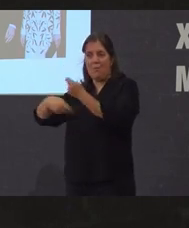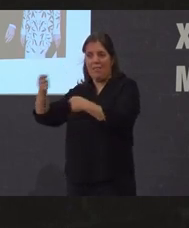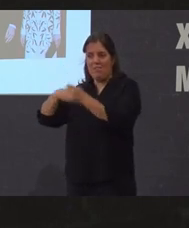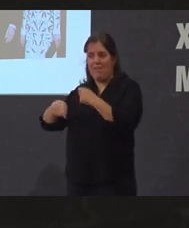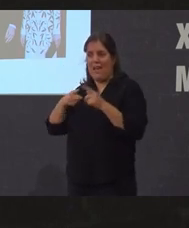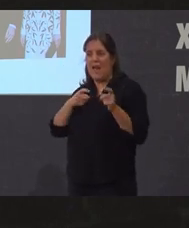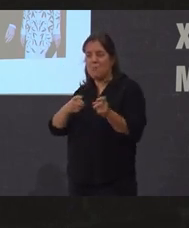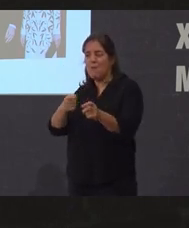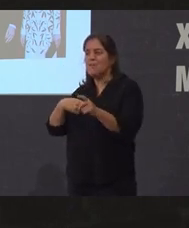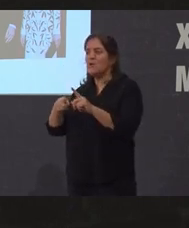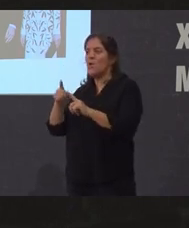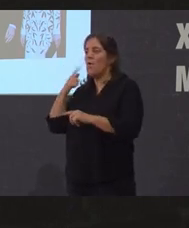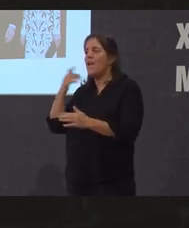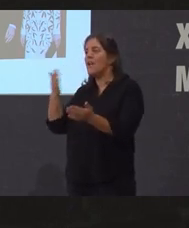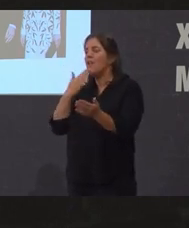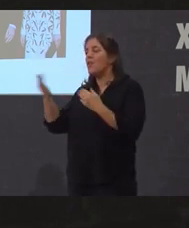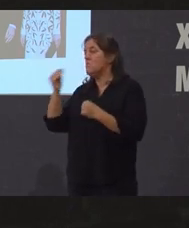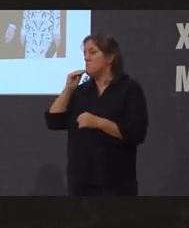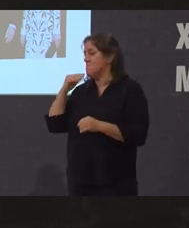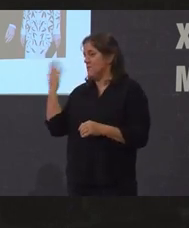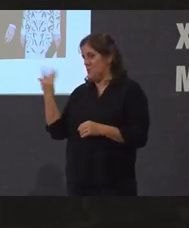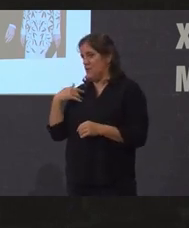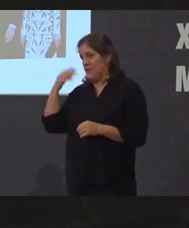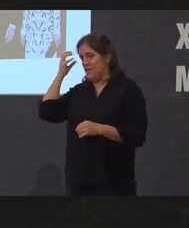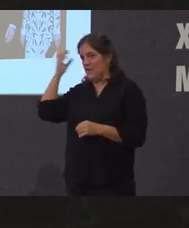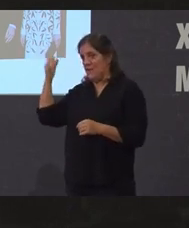armas. Houbo algún